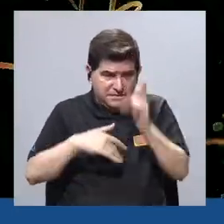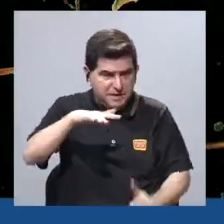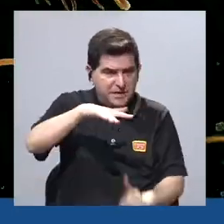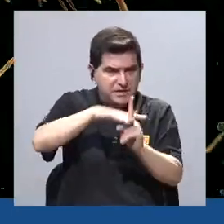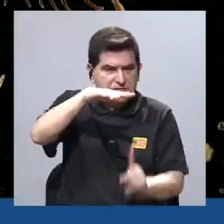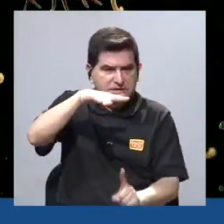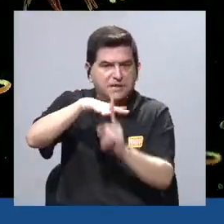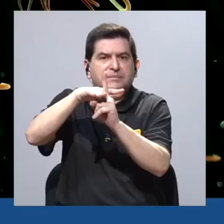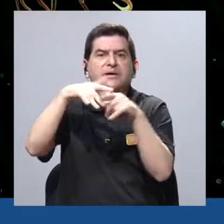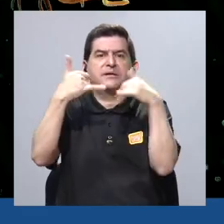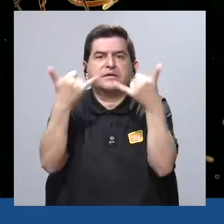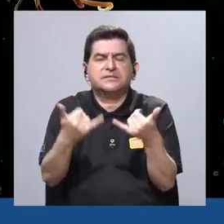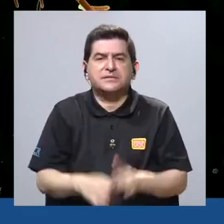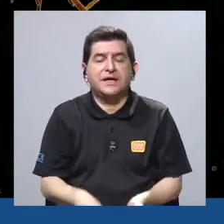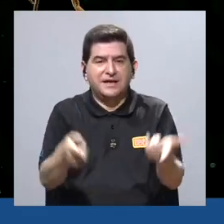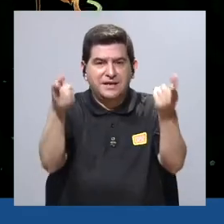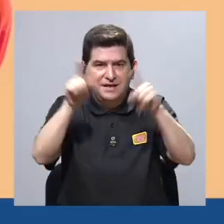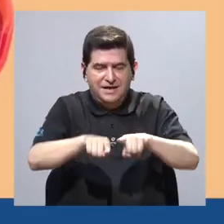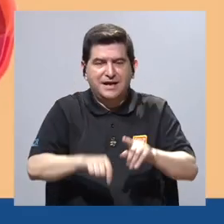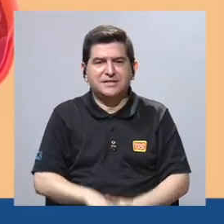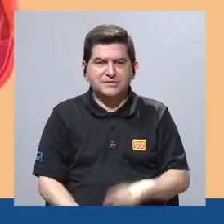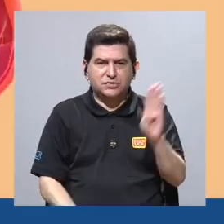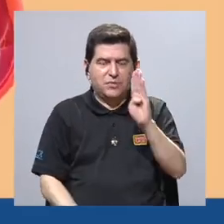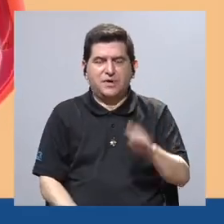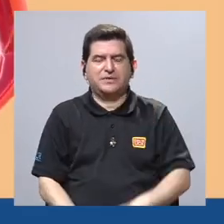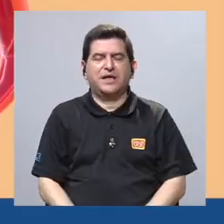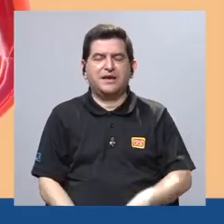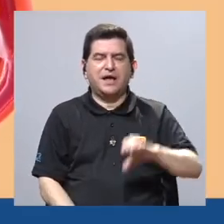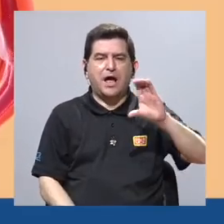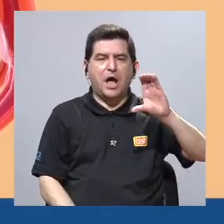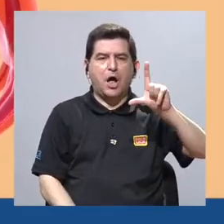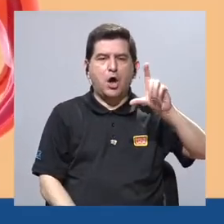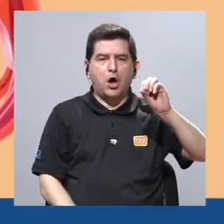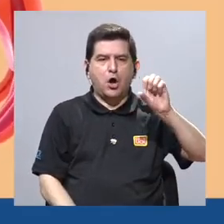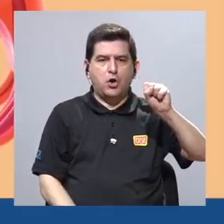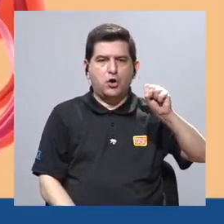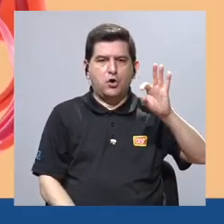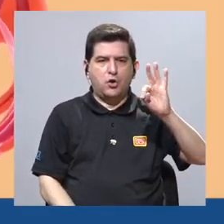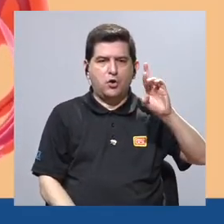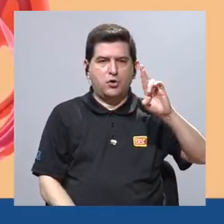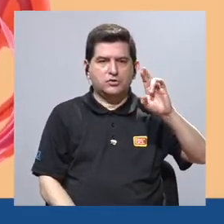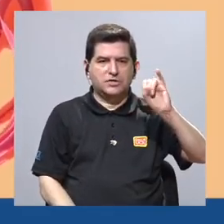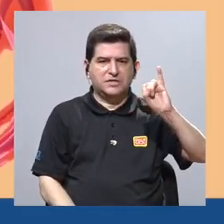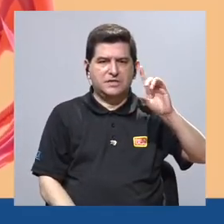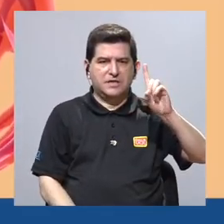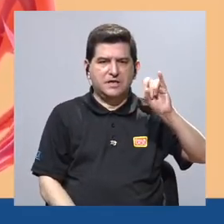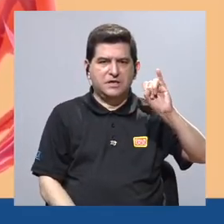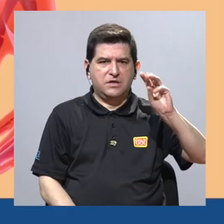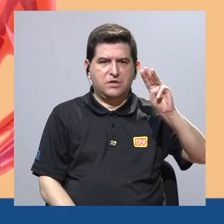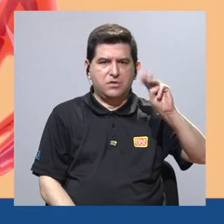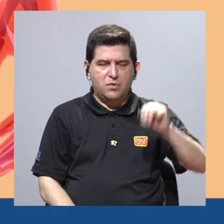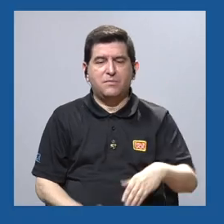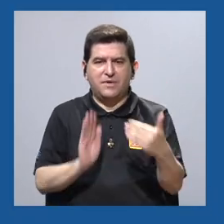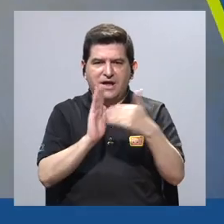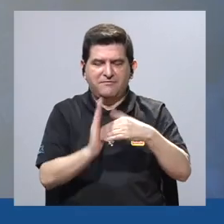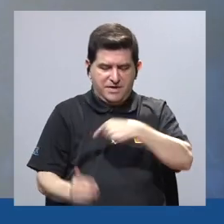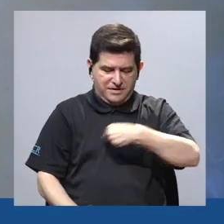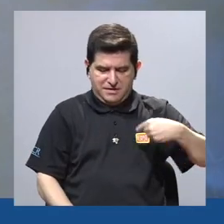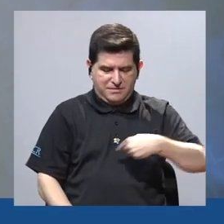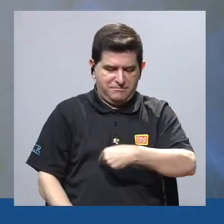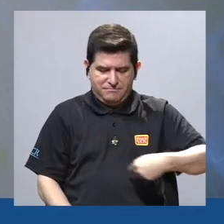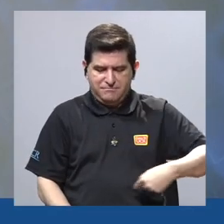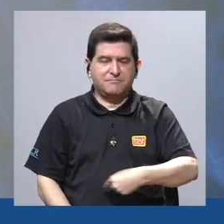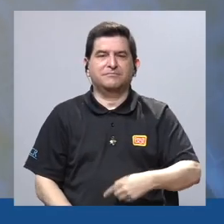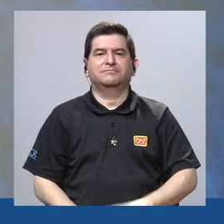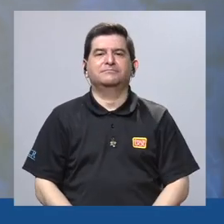superficie, como es el caso de la bacteria Clostridium, la cual genera problemas en el abdomen y los intestinos.